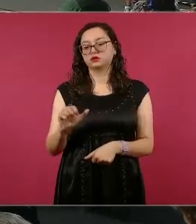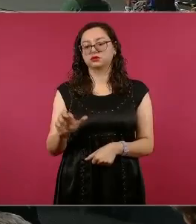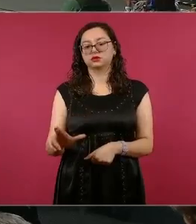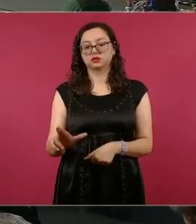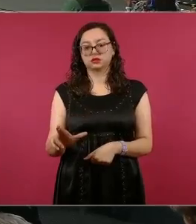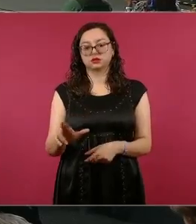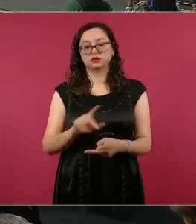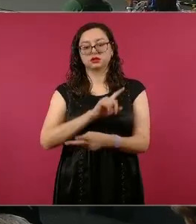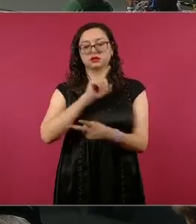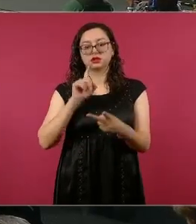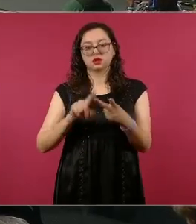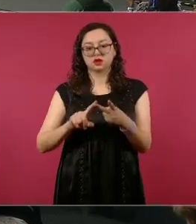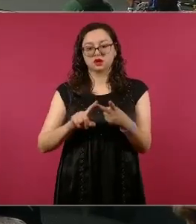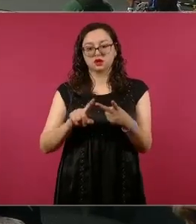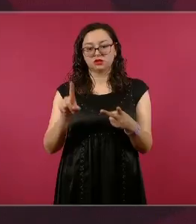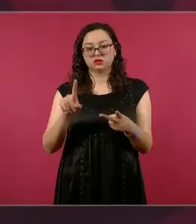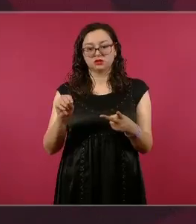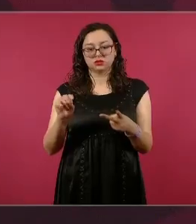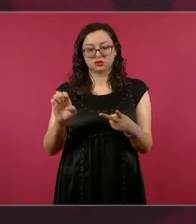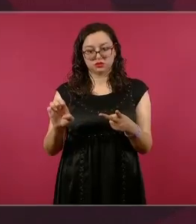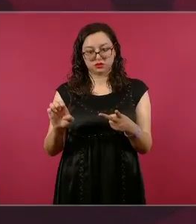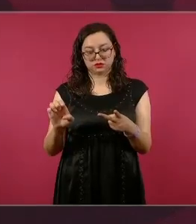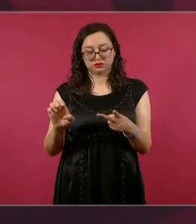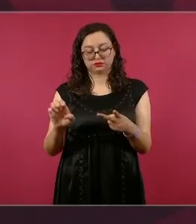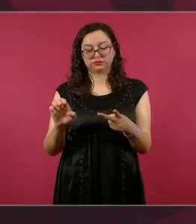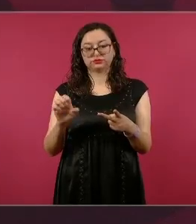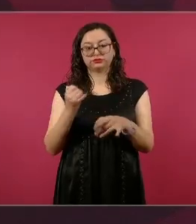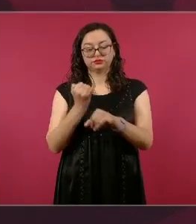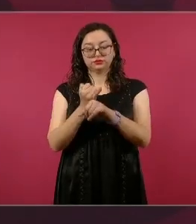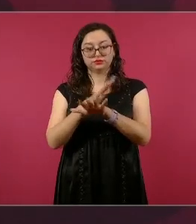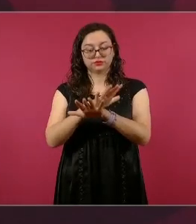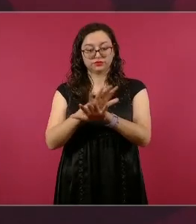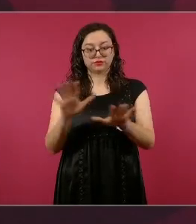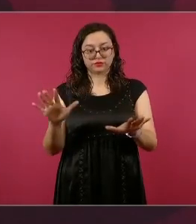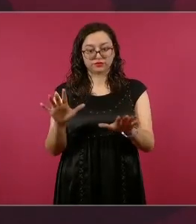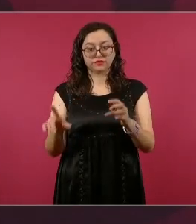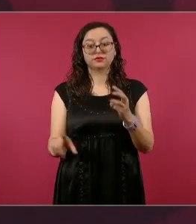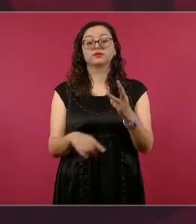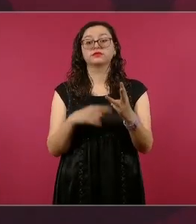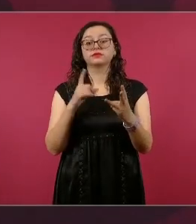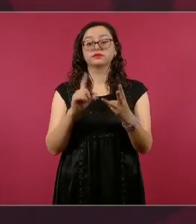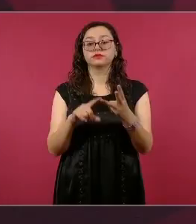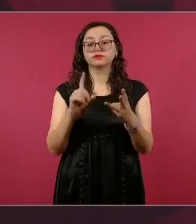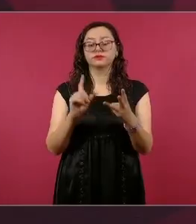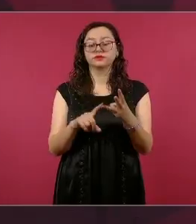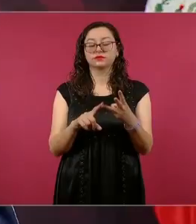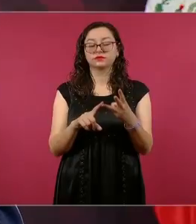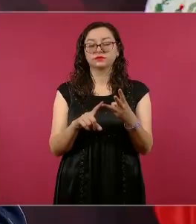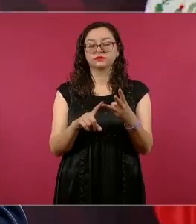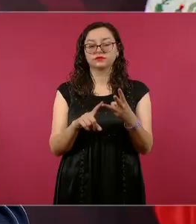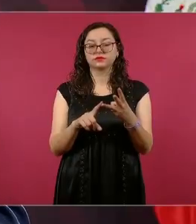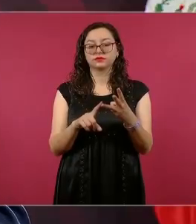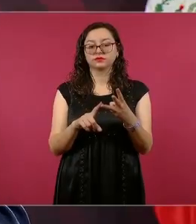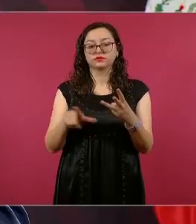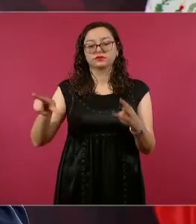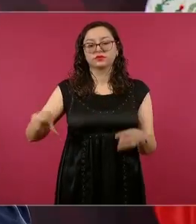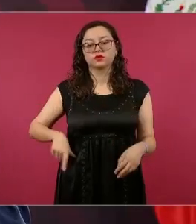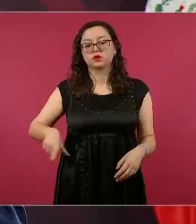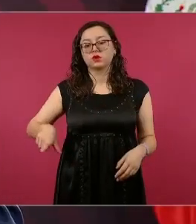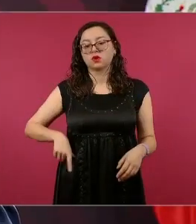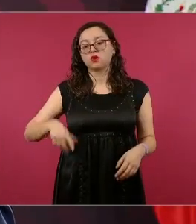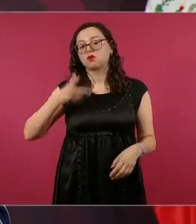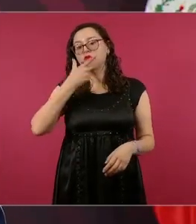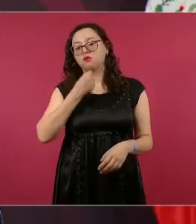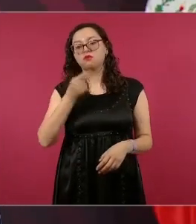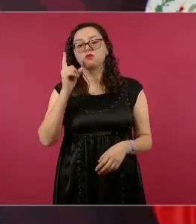Zoe va a informarnos, vamos a escuchar a las gobernadoras, a